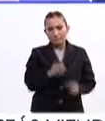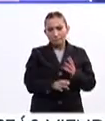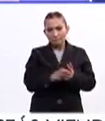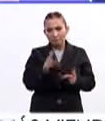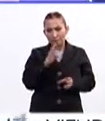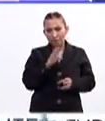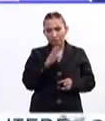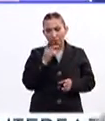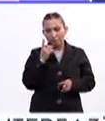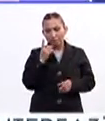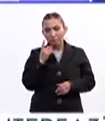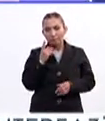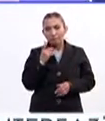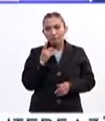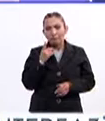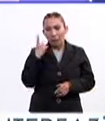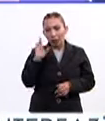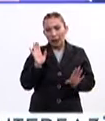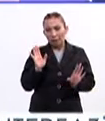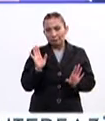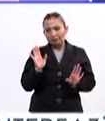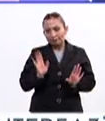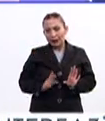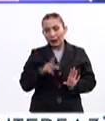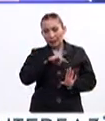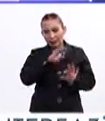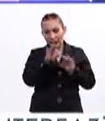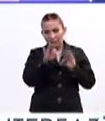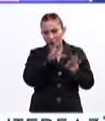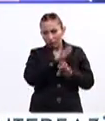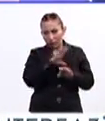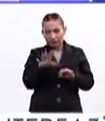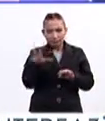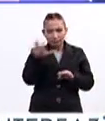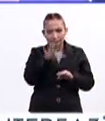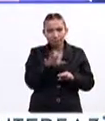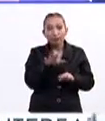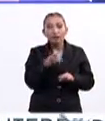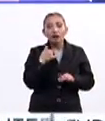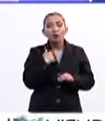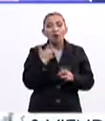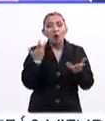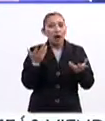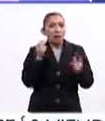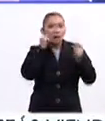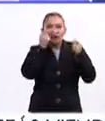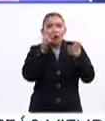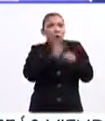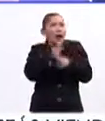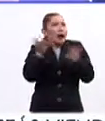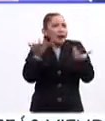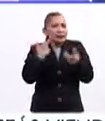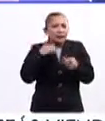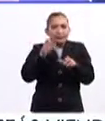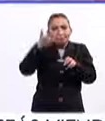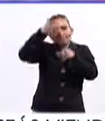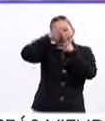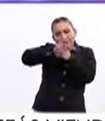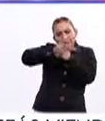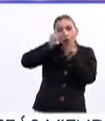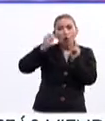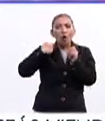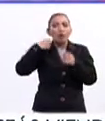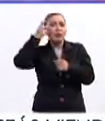que, bueno, una característica de mi trabajo en general es que haga lo que haga, esté detrás de cámaras,